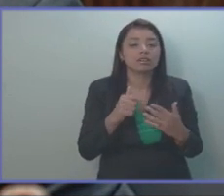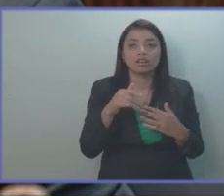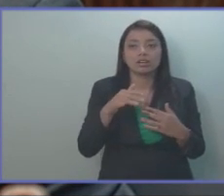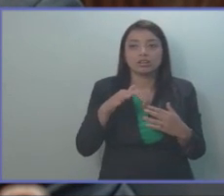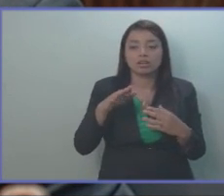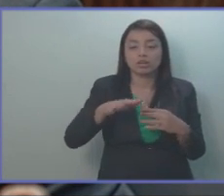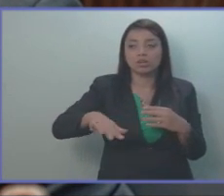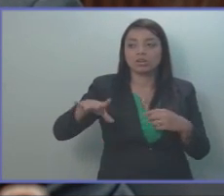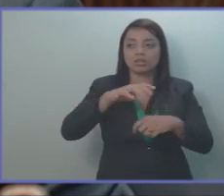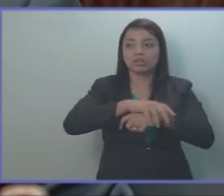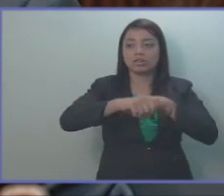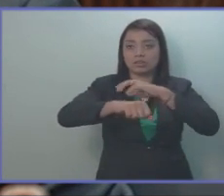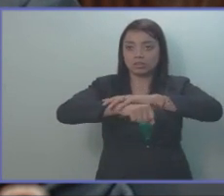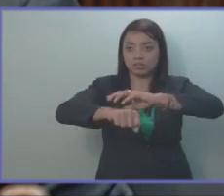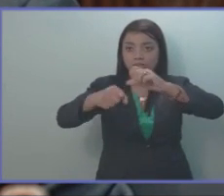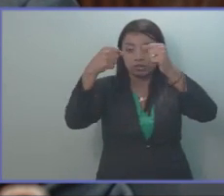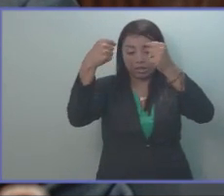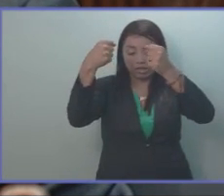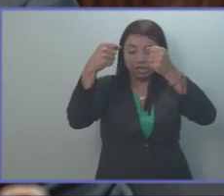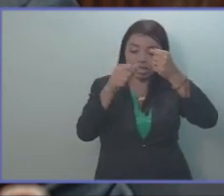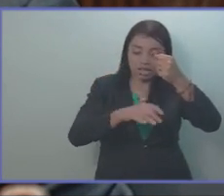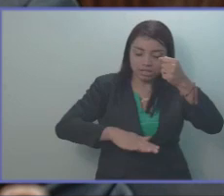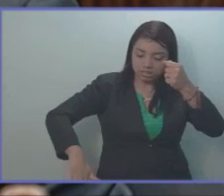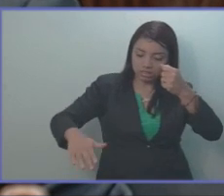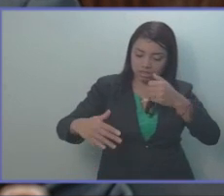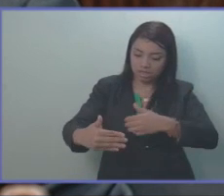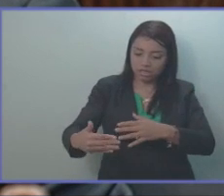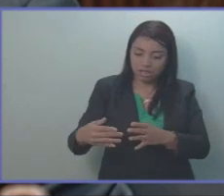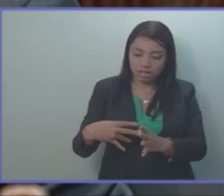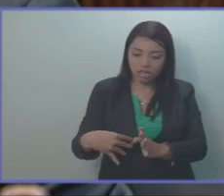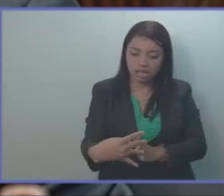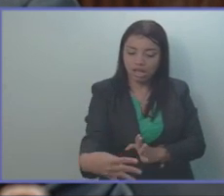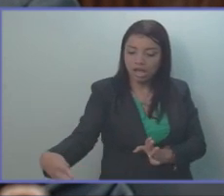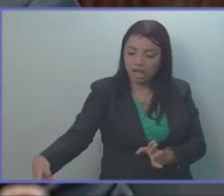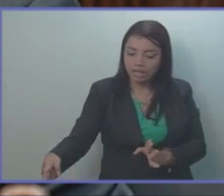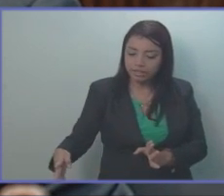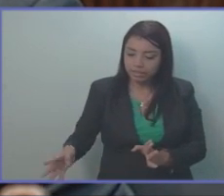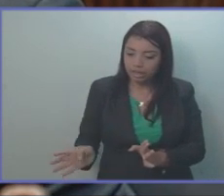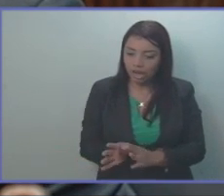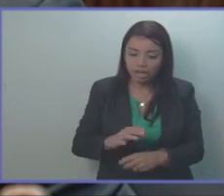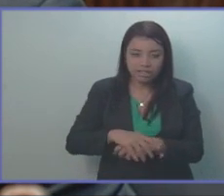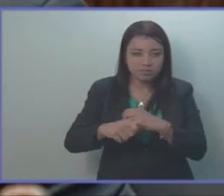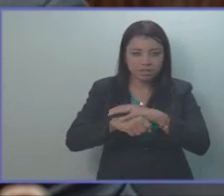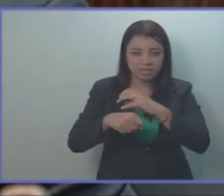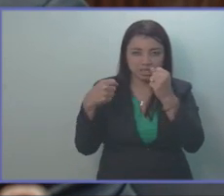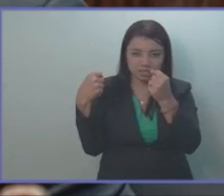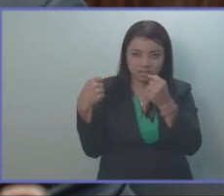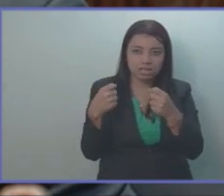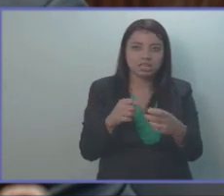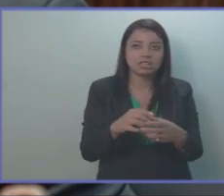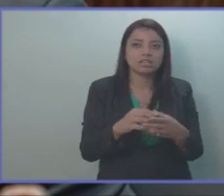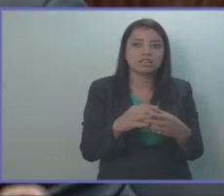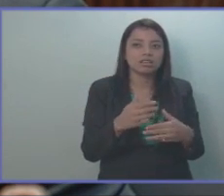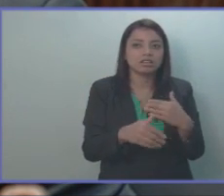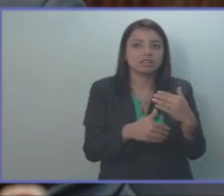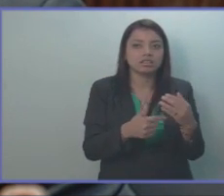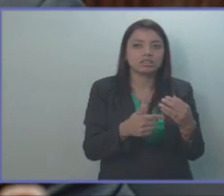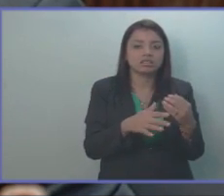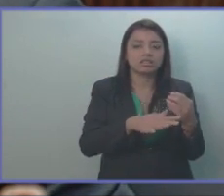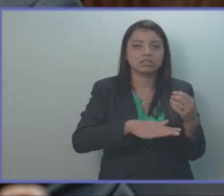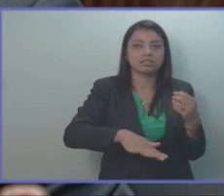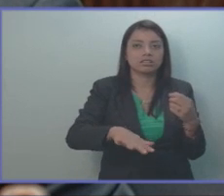centros penitenciarios, granjas penitenciarias, centros intermedios y centros temporales de